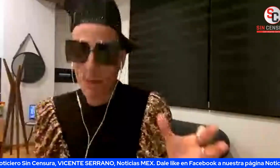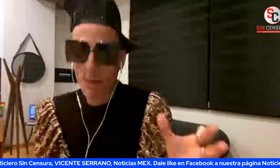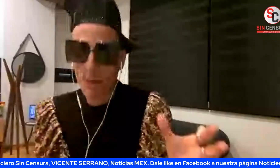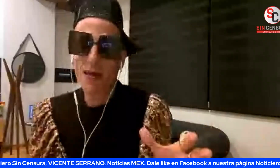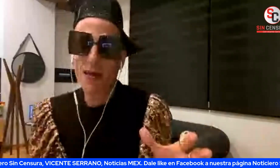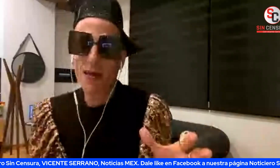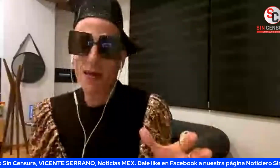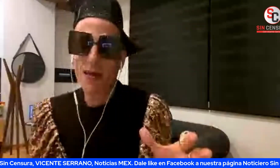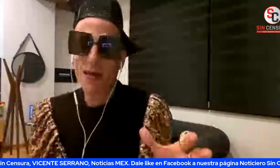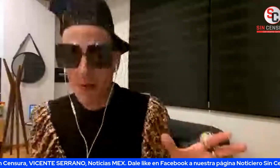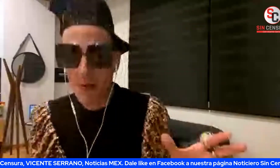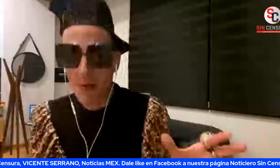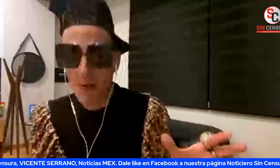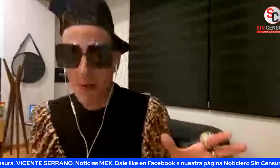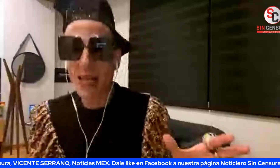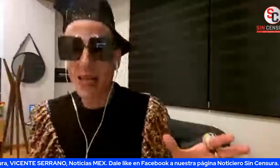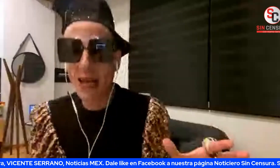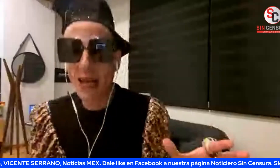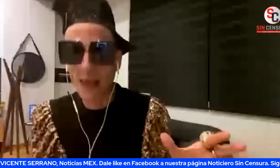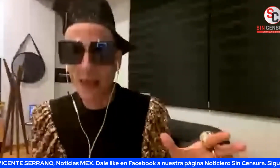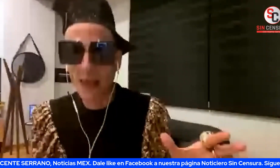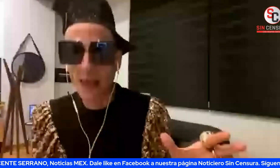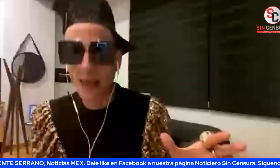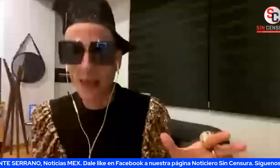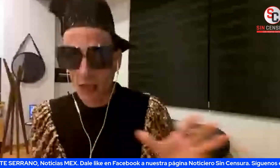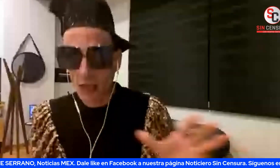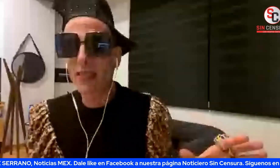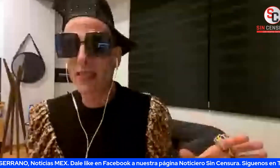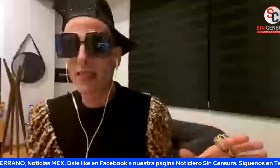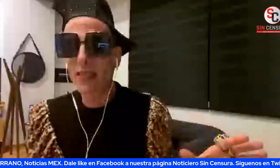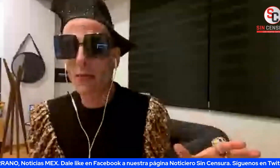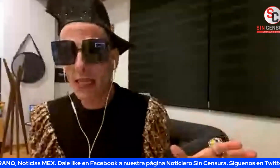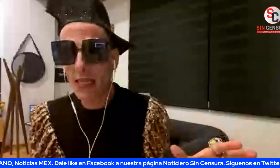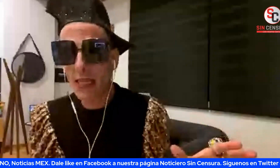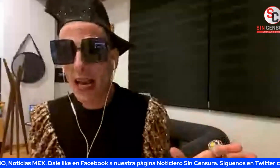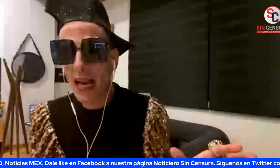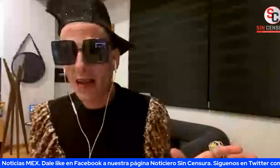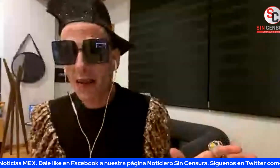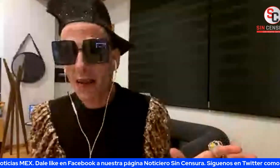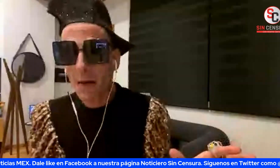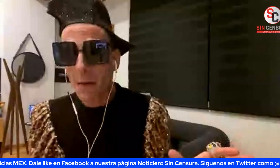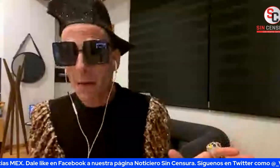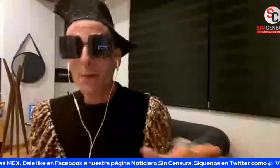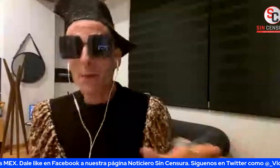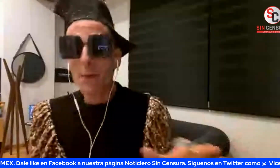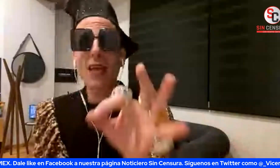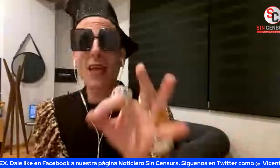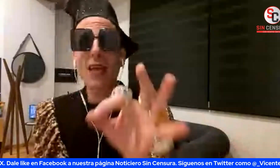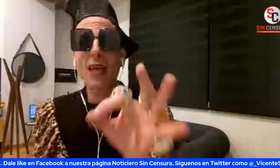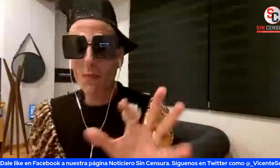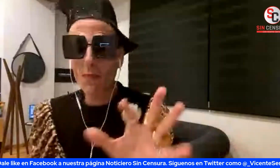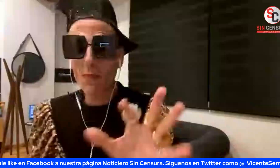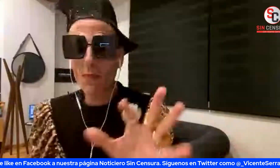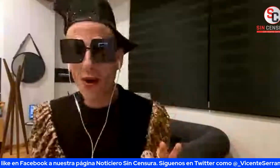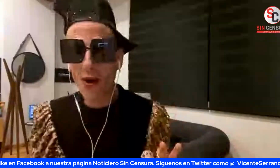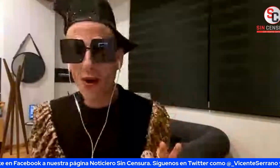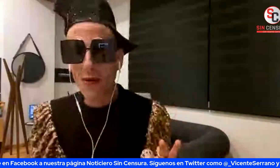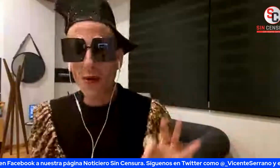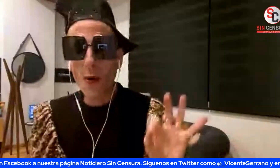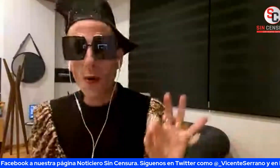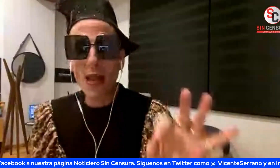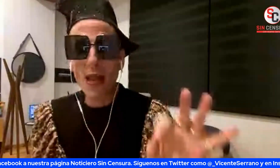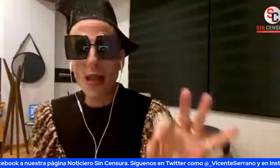pues la cantidad de habitantes que tiene y la cantidad de cosas que se tienen que administrar y que